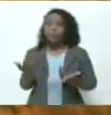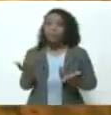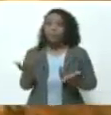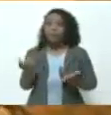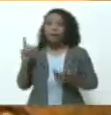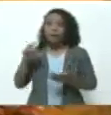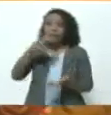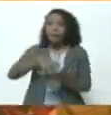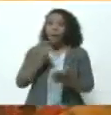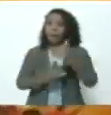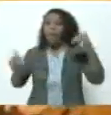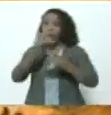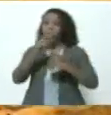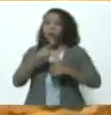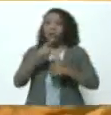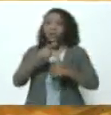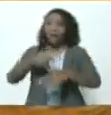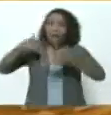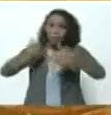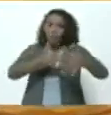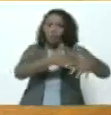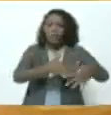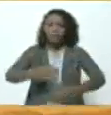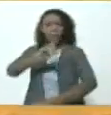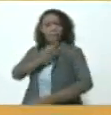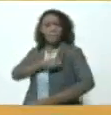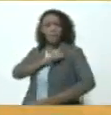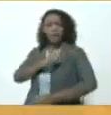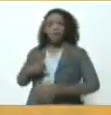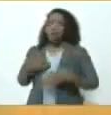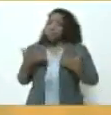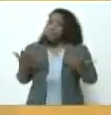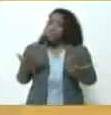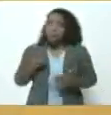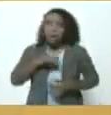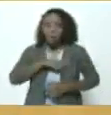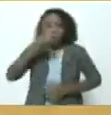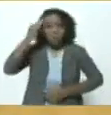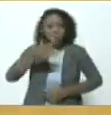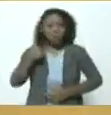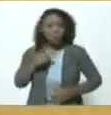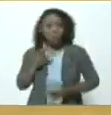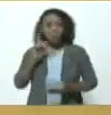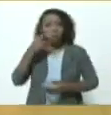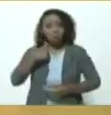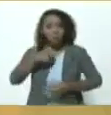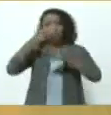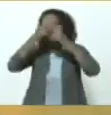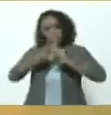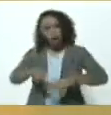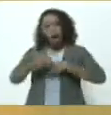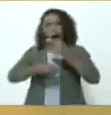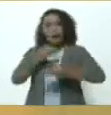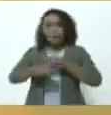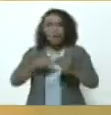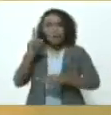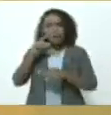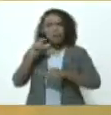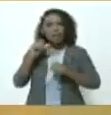como todo el Estado Mayor del Ejército Realista, y bueno, estoy en esta película honrado de hacerla, en esta